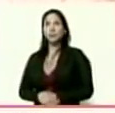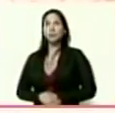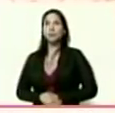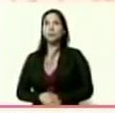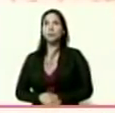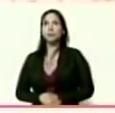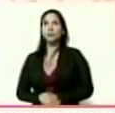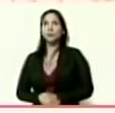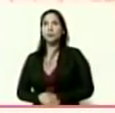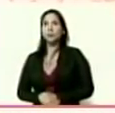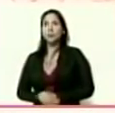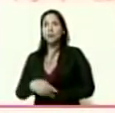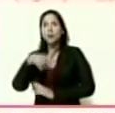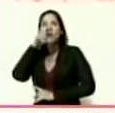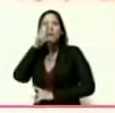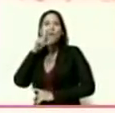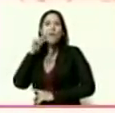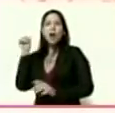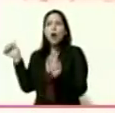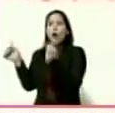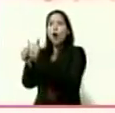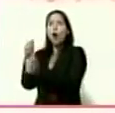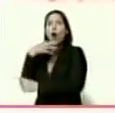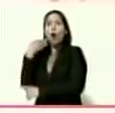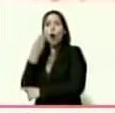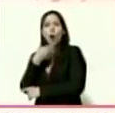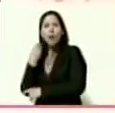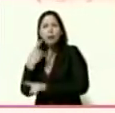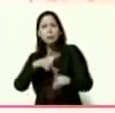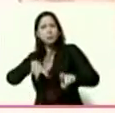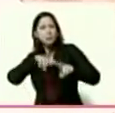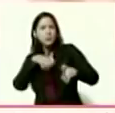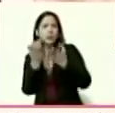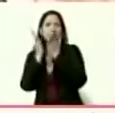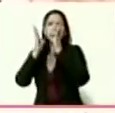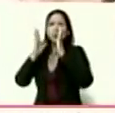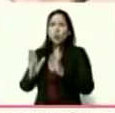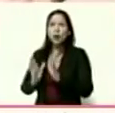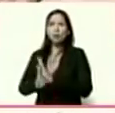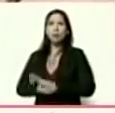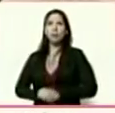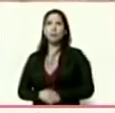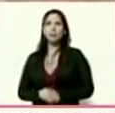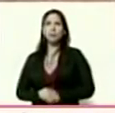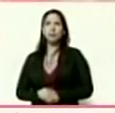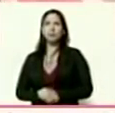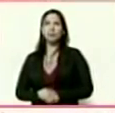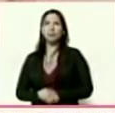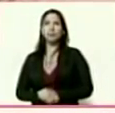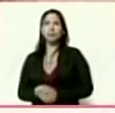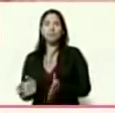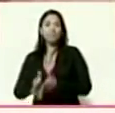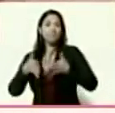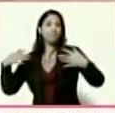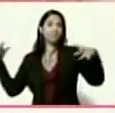José Félix Rivas con los jóvenes, los seminaristas, el campesino, los estudiantes. Una gran